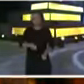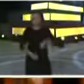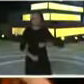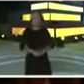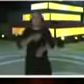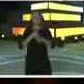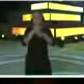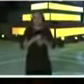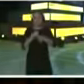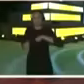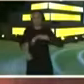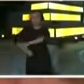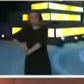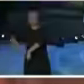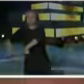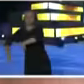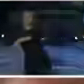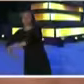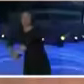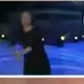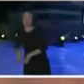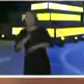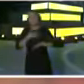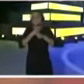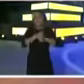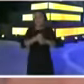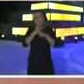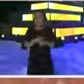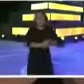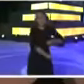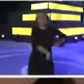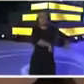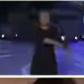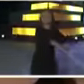Mi caballo camina a la derecha. Un, dos, tres. Mi caballo camina a la izquierda.